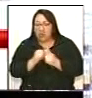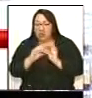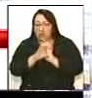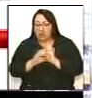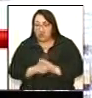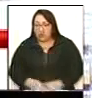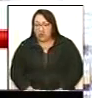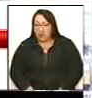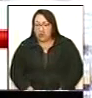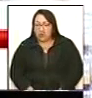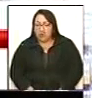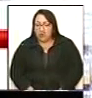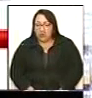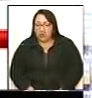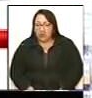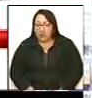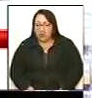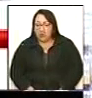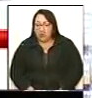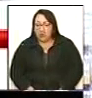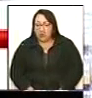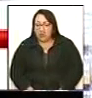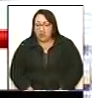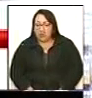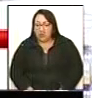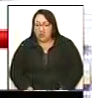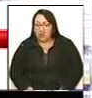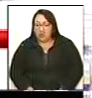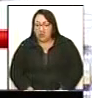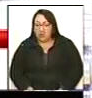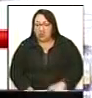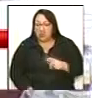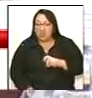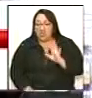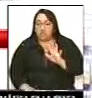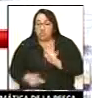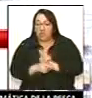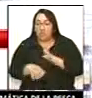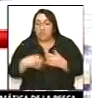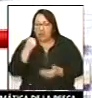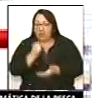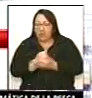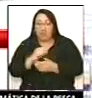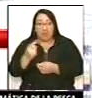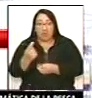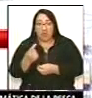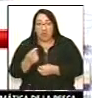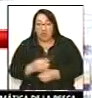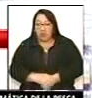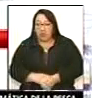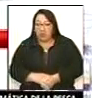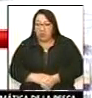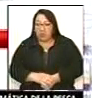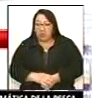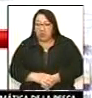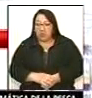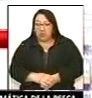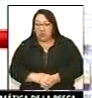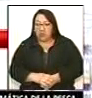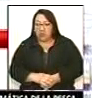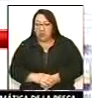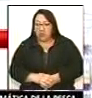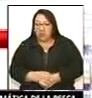Constitución, debe tener su ley. Entonces podría tranquilamente aprobarse primero, que demoraría 15